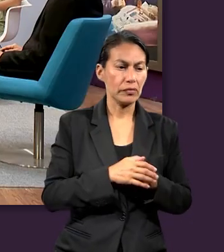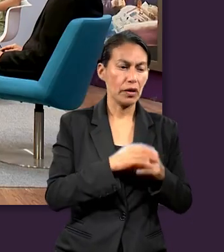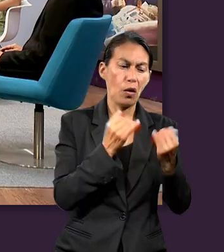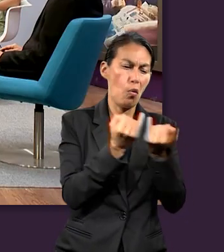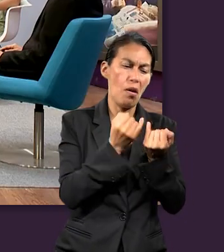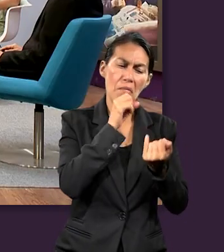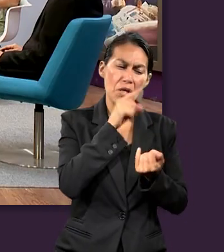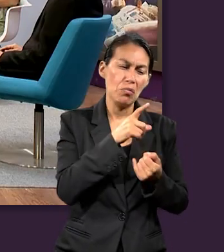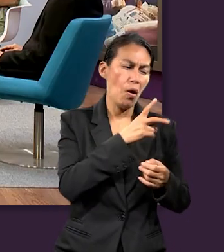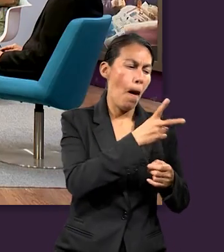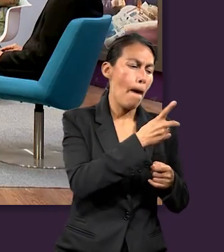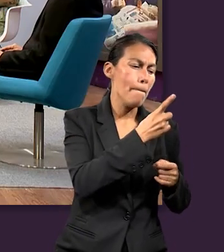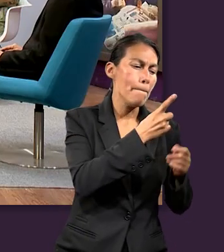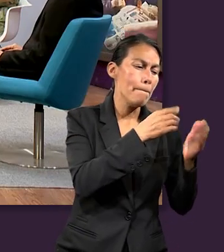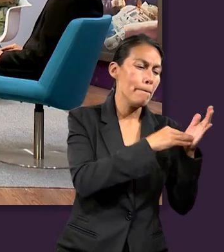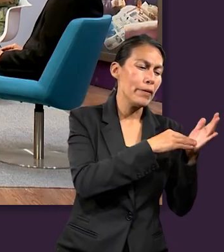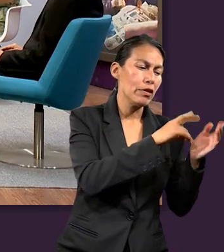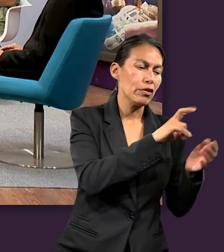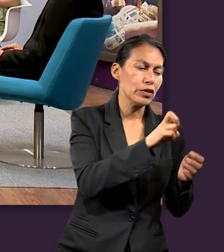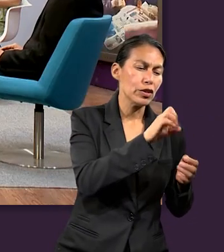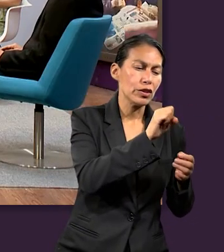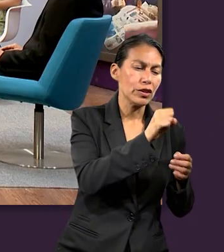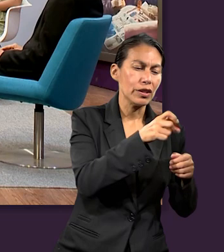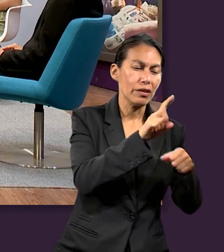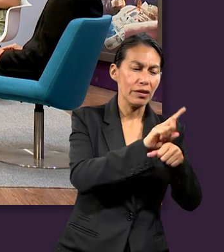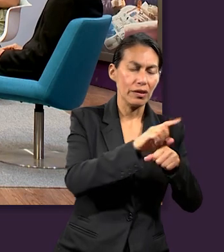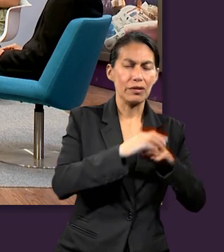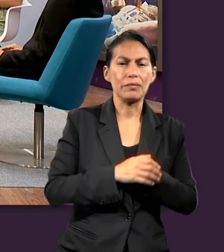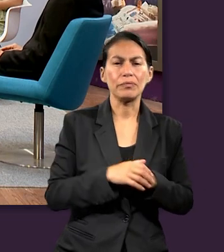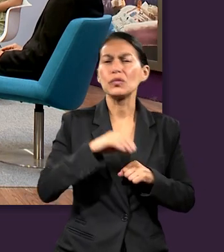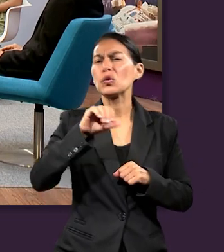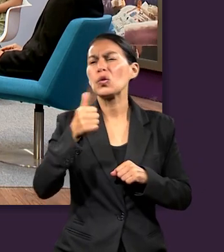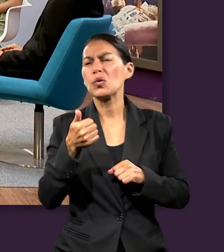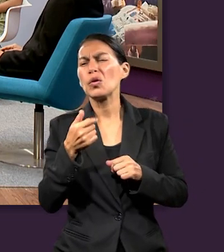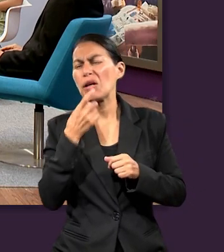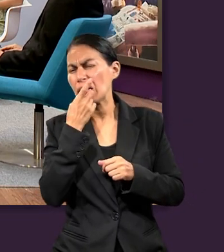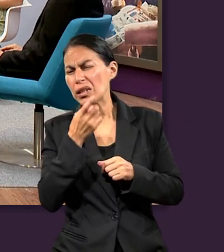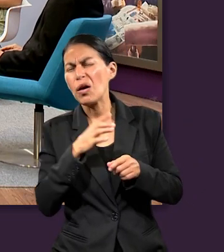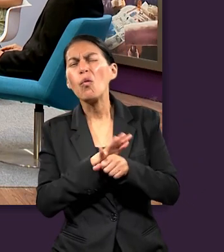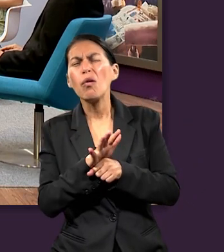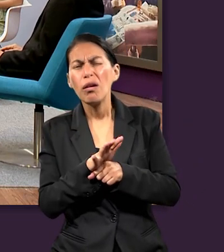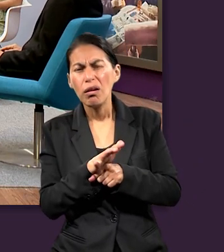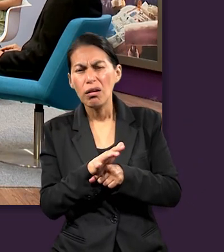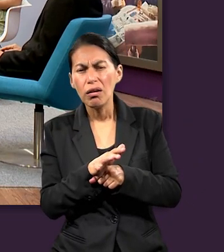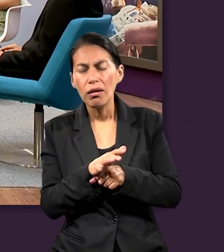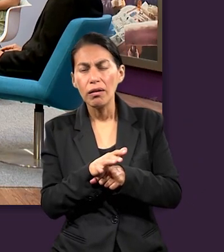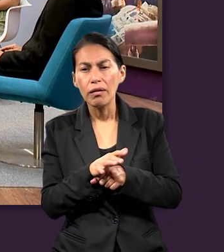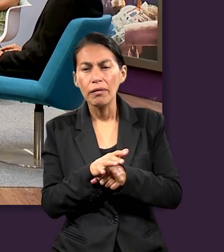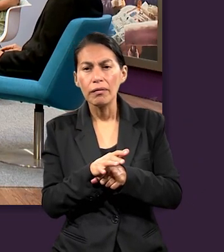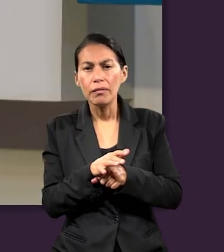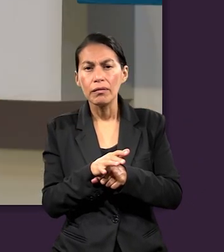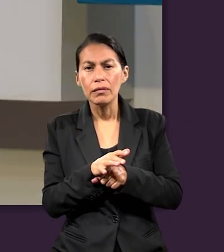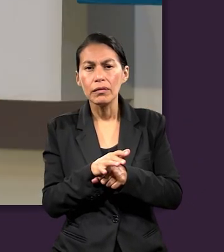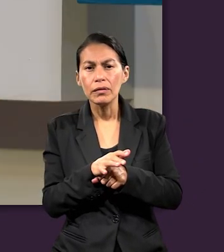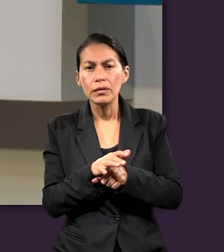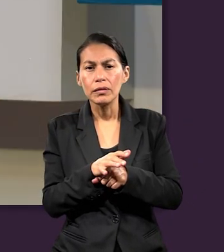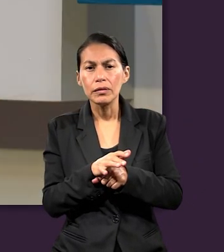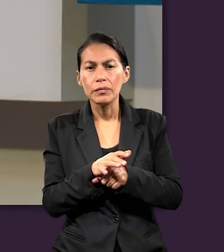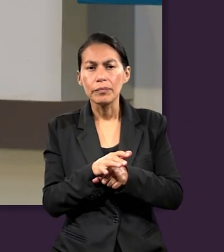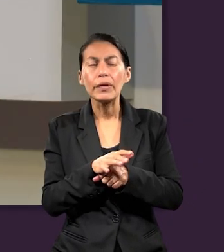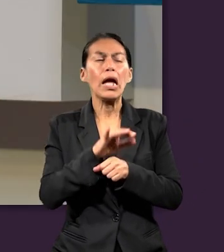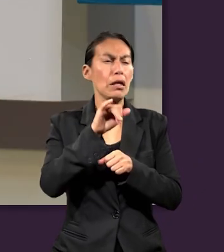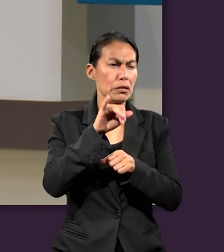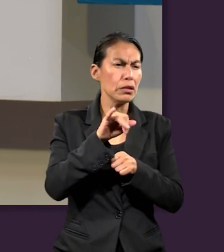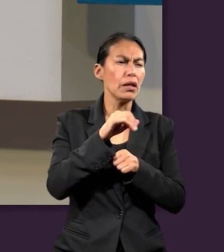dura de 42 meses es equivalente al de 1.260 si lo transformamos en meses y días verdad y hay otra otra expresión